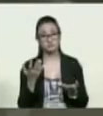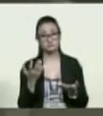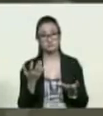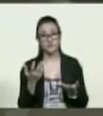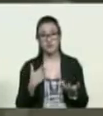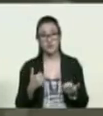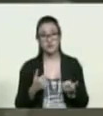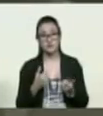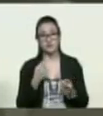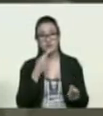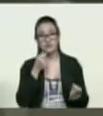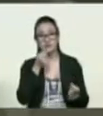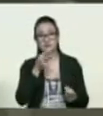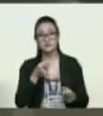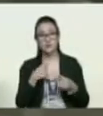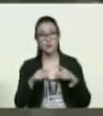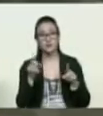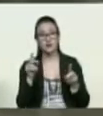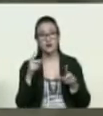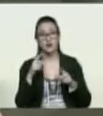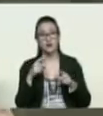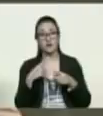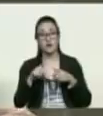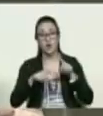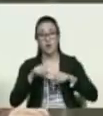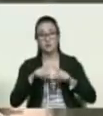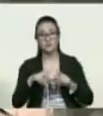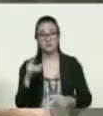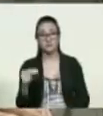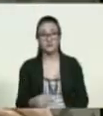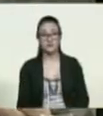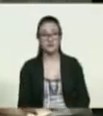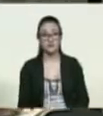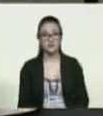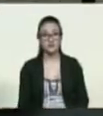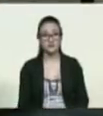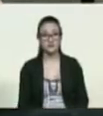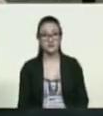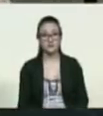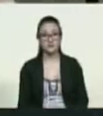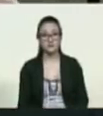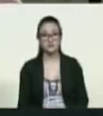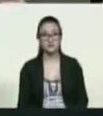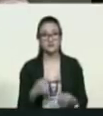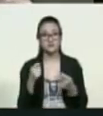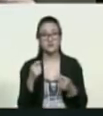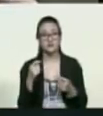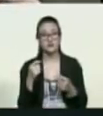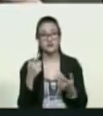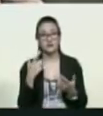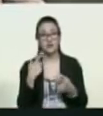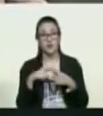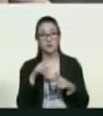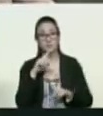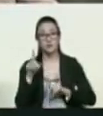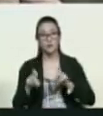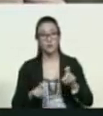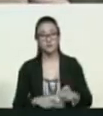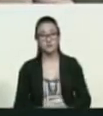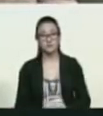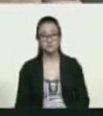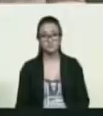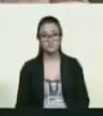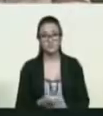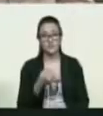conmigo. Siguiente pregunta. William Urquijo, por Prensa Latina, realiza la segunda pregunta. Buenas